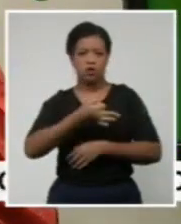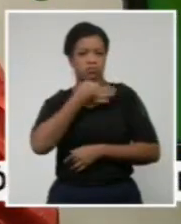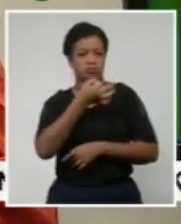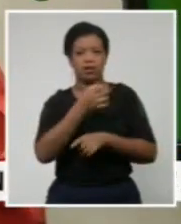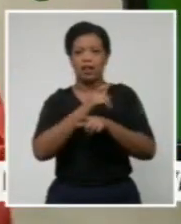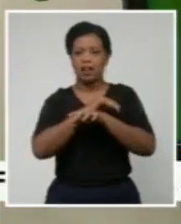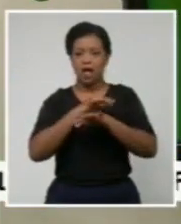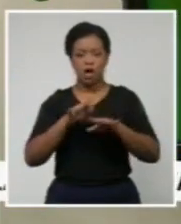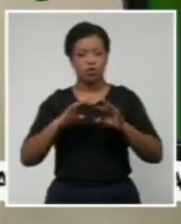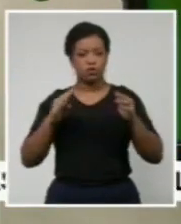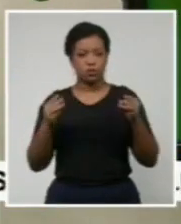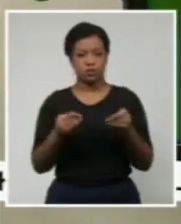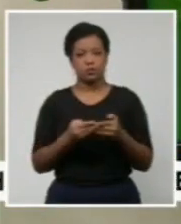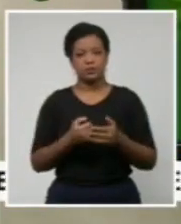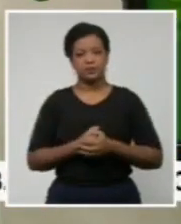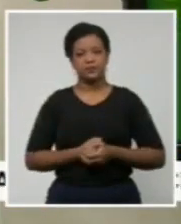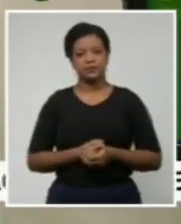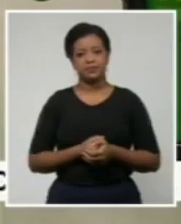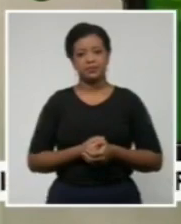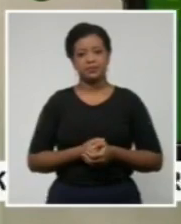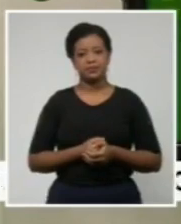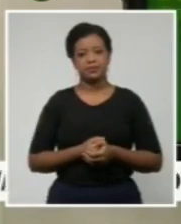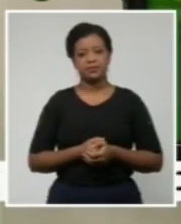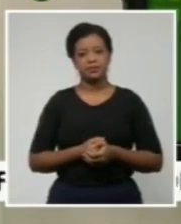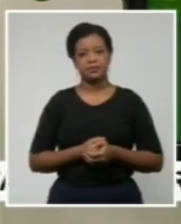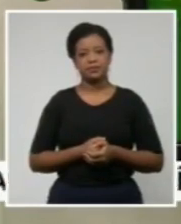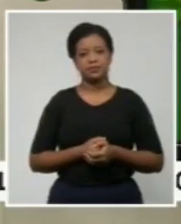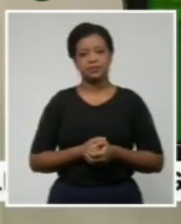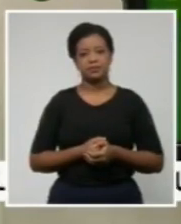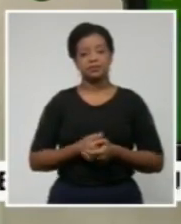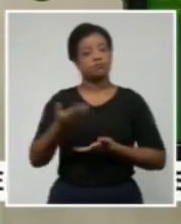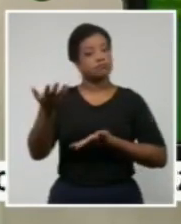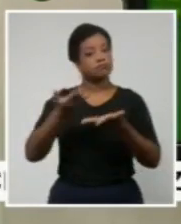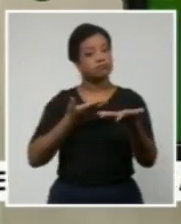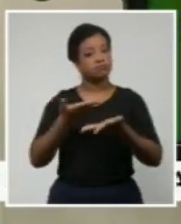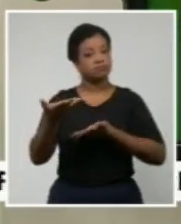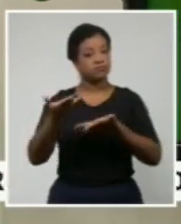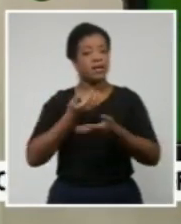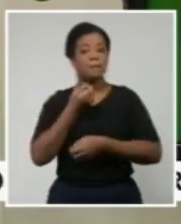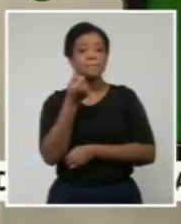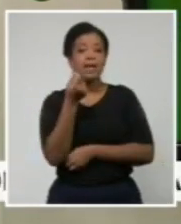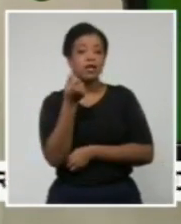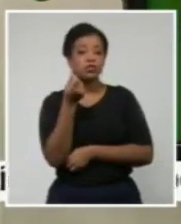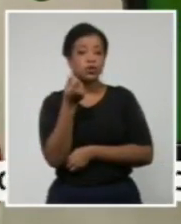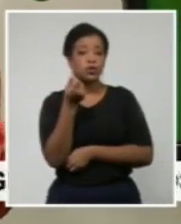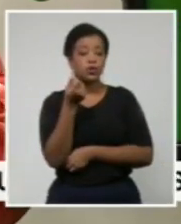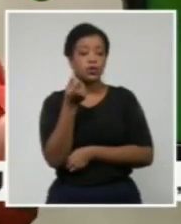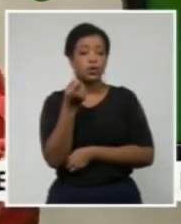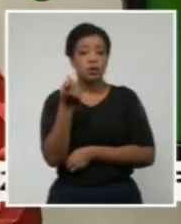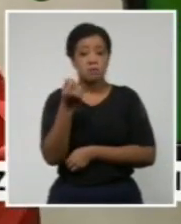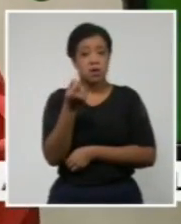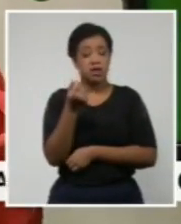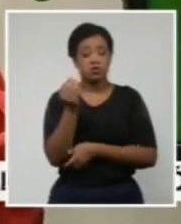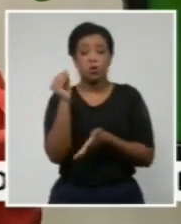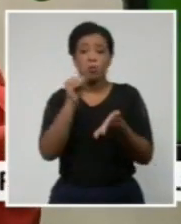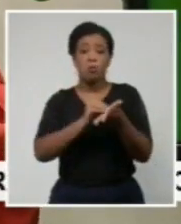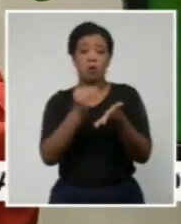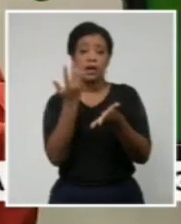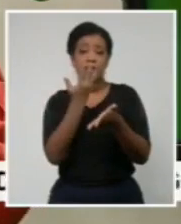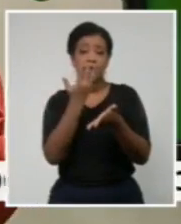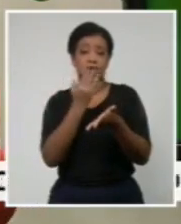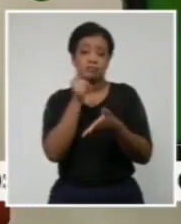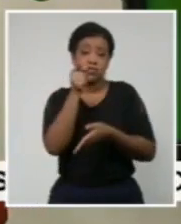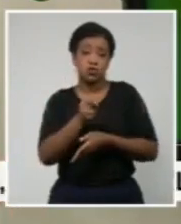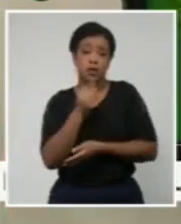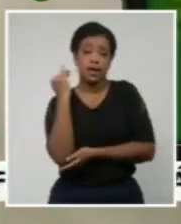estatal. En el caso de las importaciones, el precio de importación es el precio que pone el proveedor internacional,